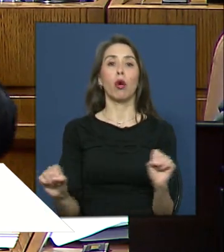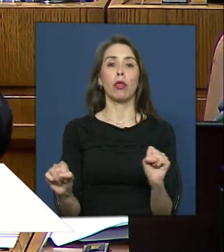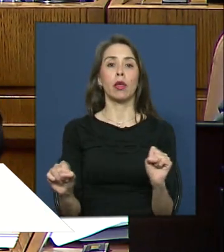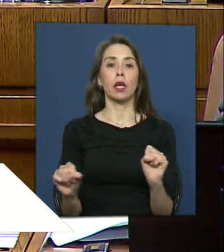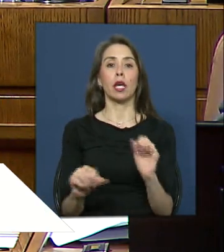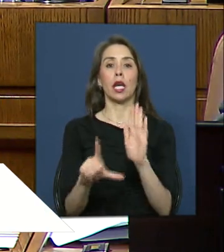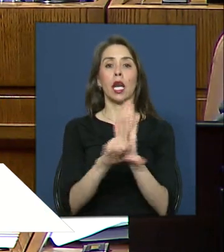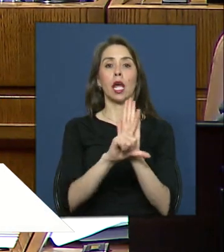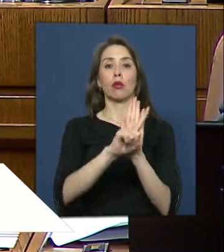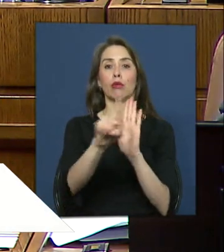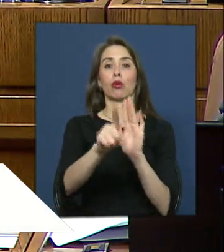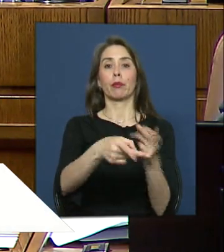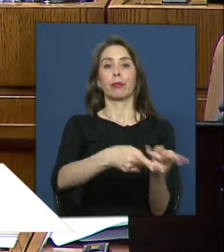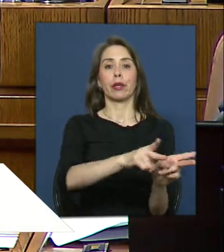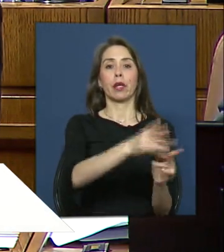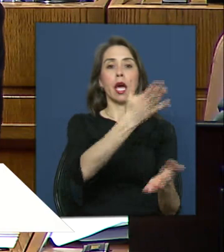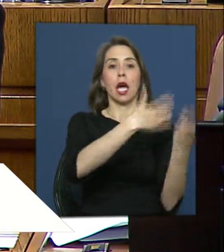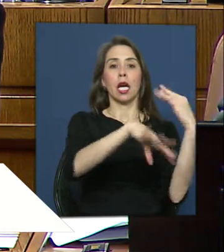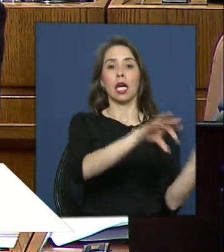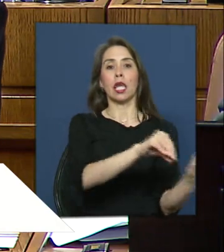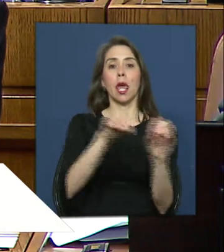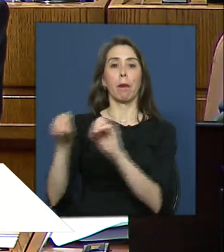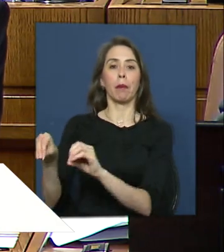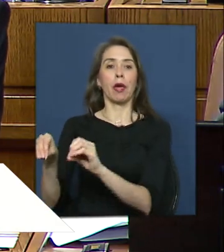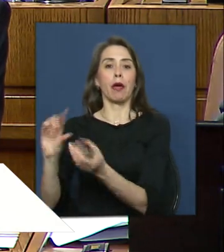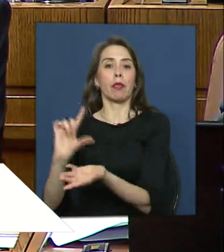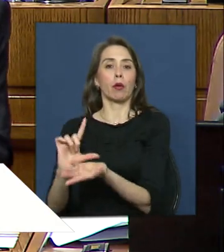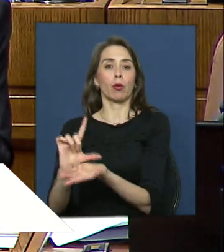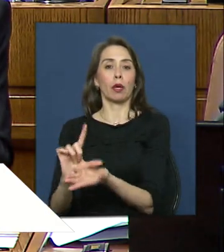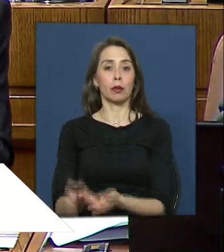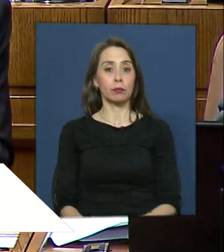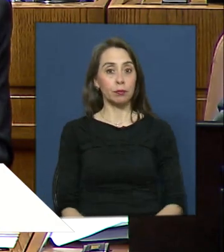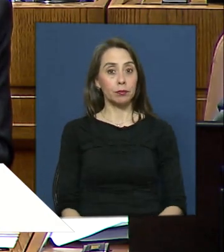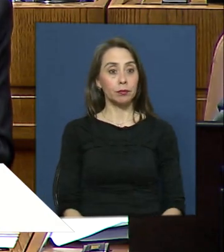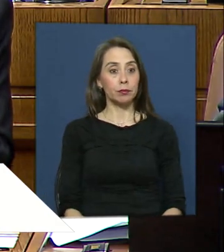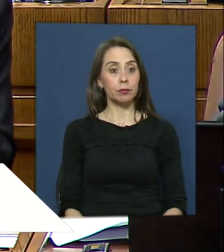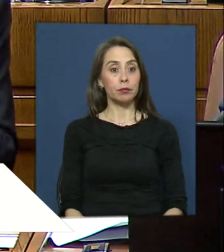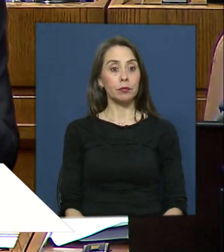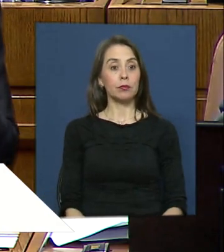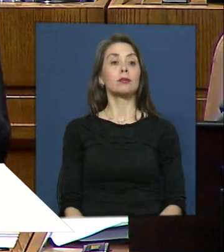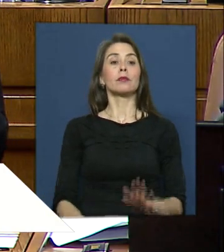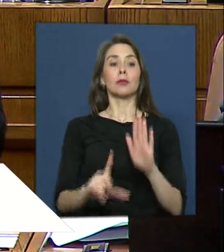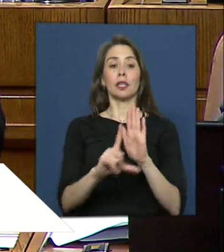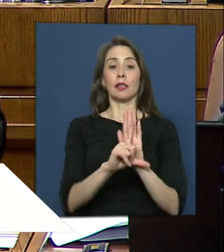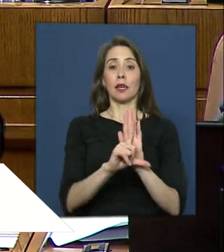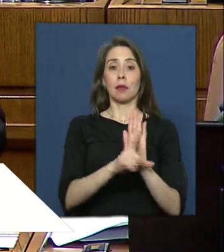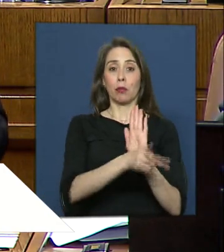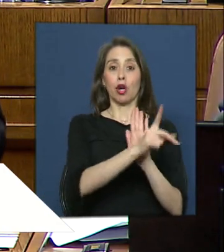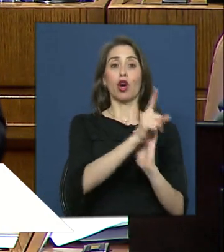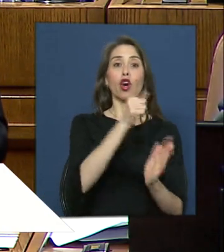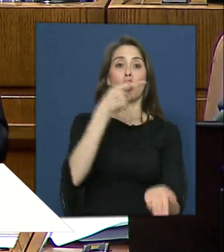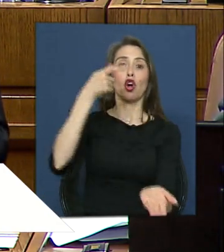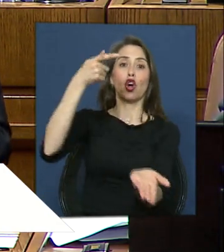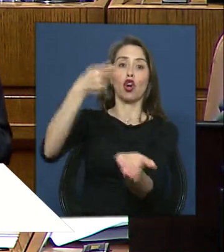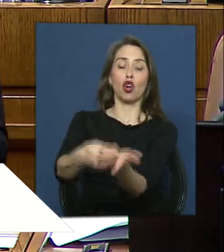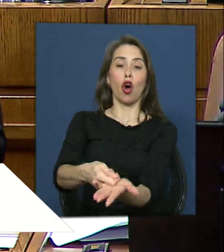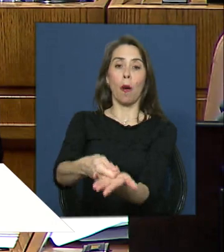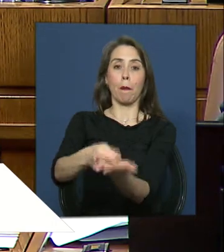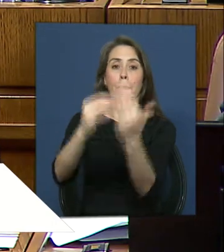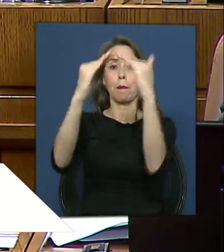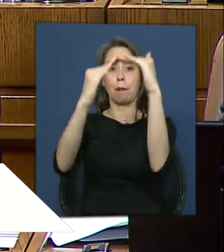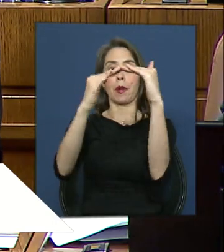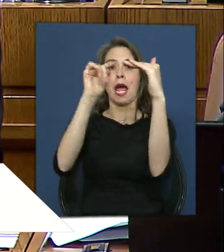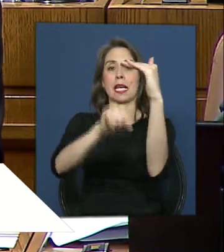La ley no le permite cambiarse de lugar físico. Solamente le permite y le obliga a comprar el establecimiento que donde